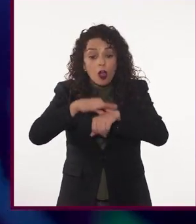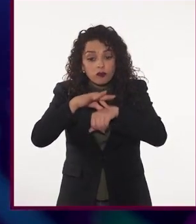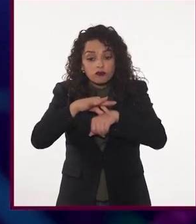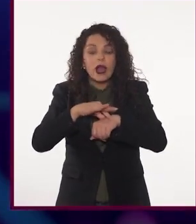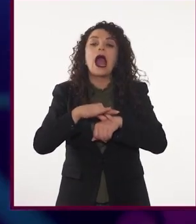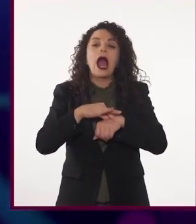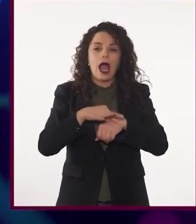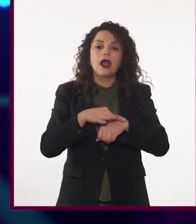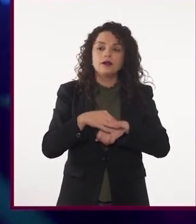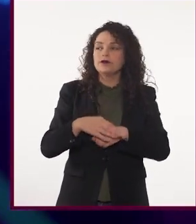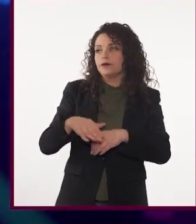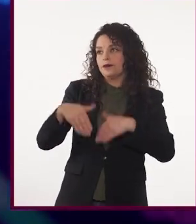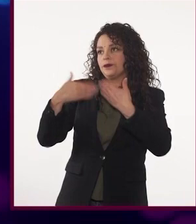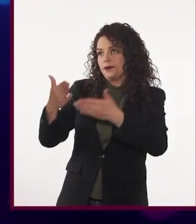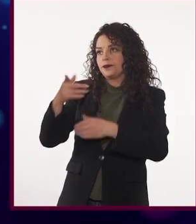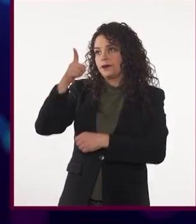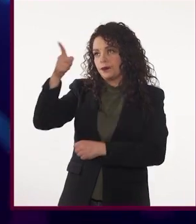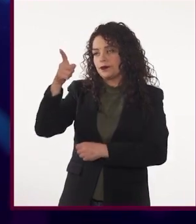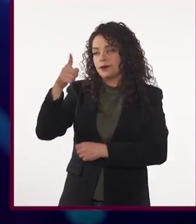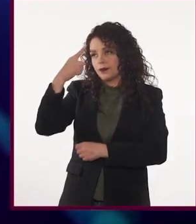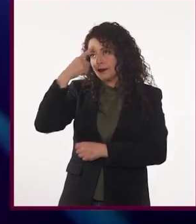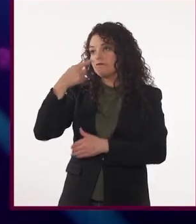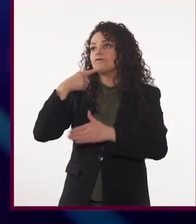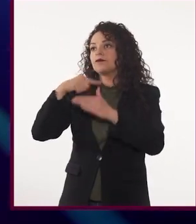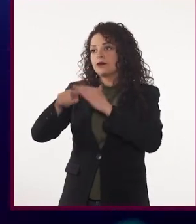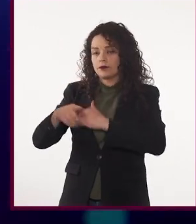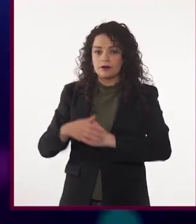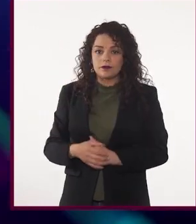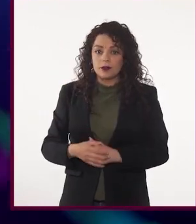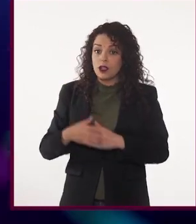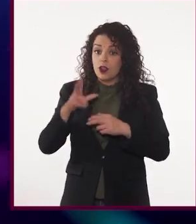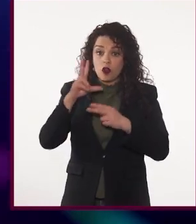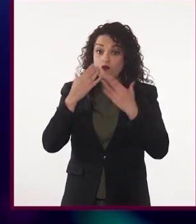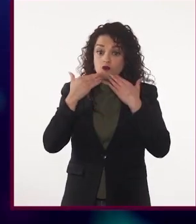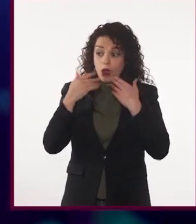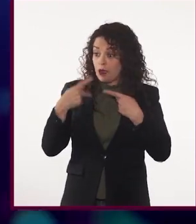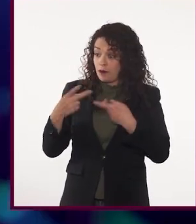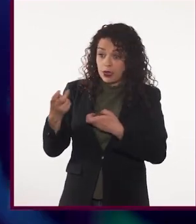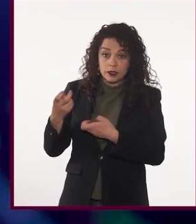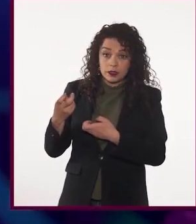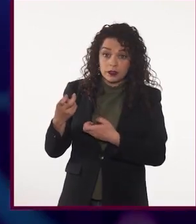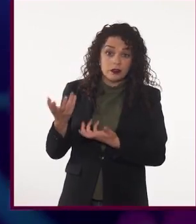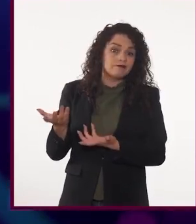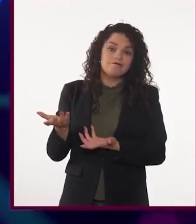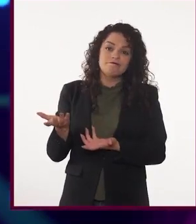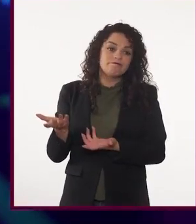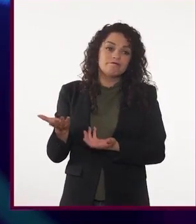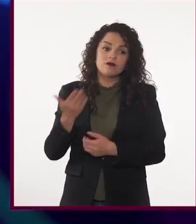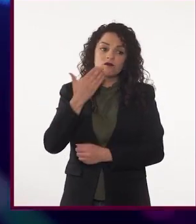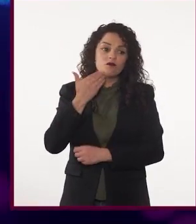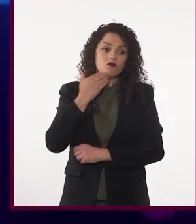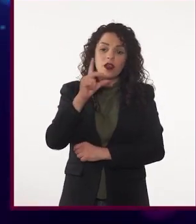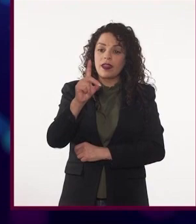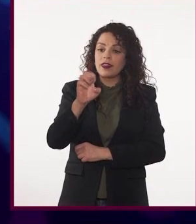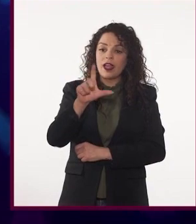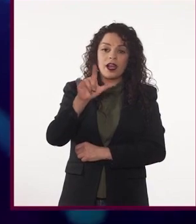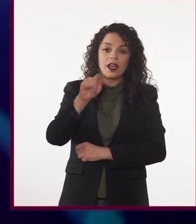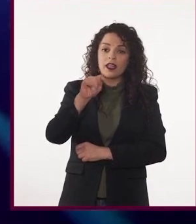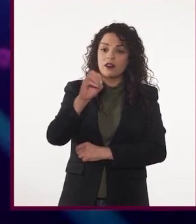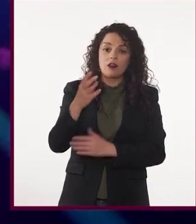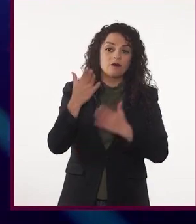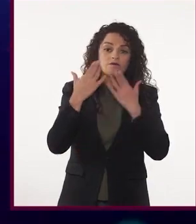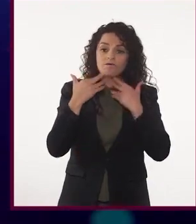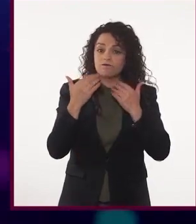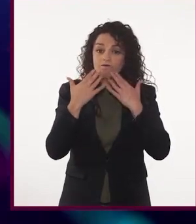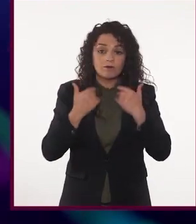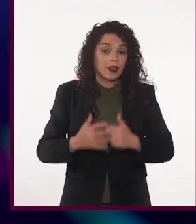personas que refuercen tu dicho, entonces no hay delito que